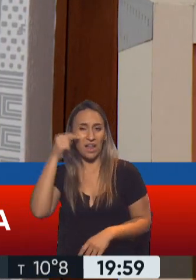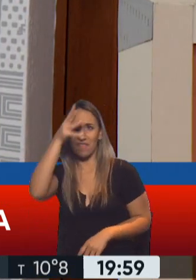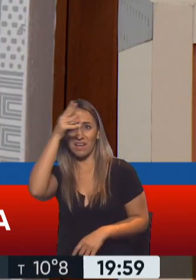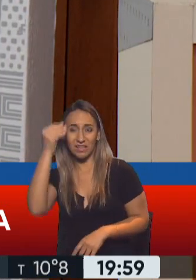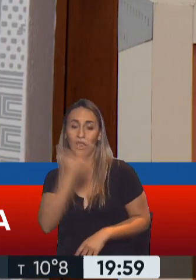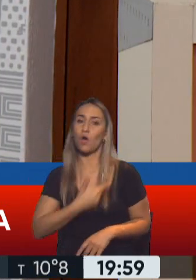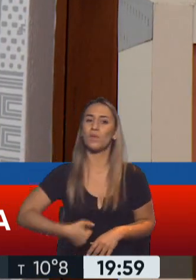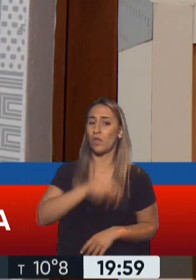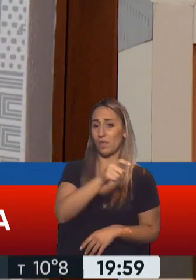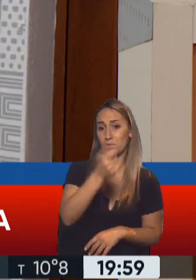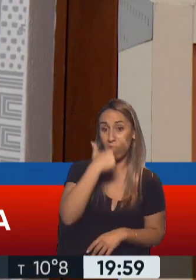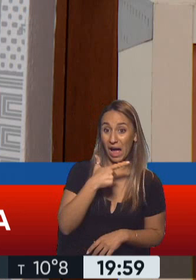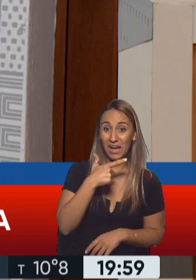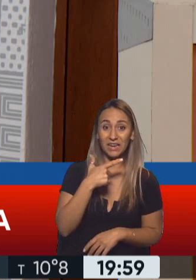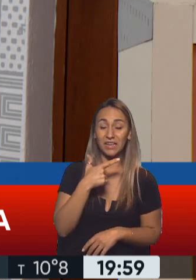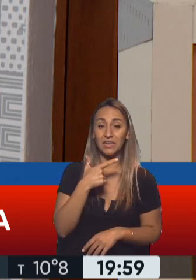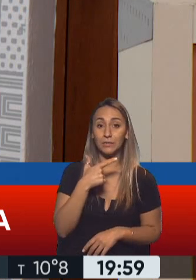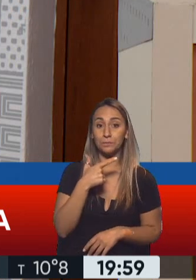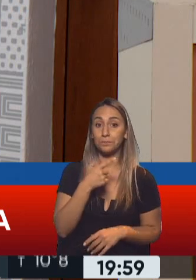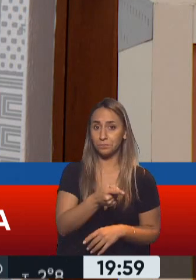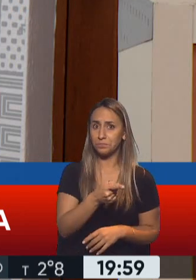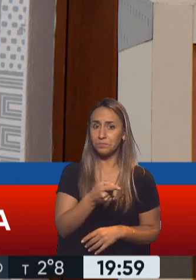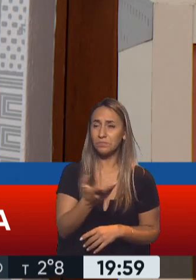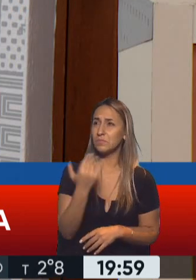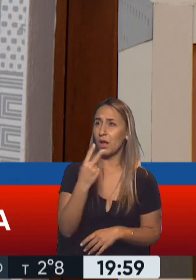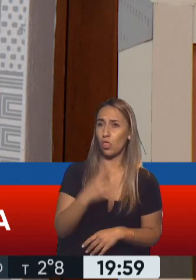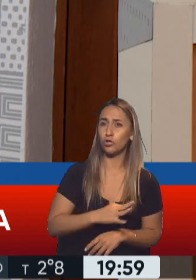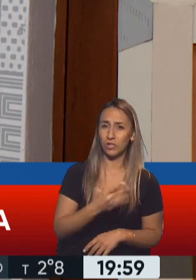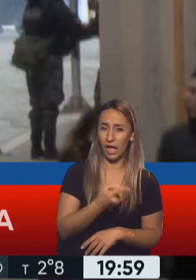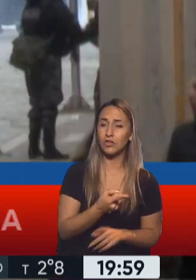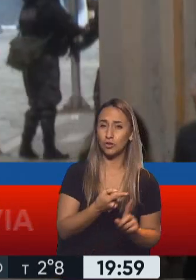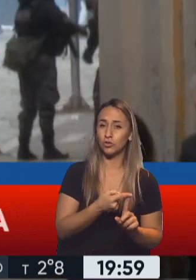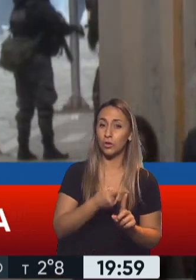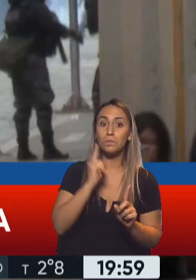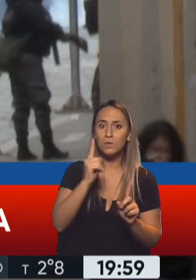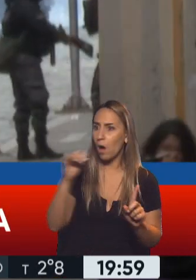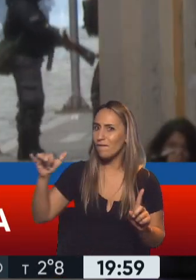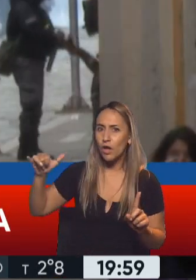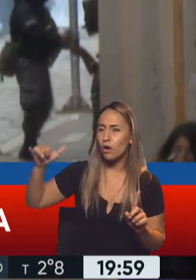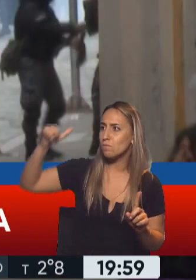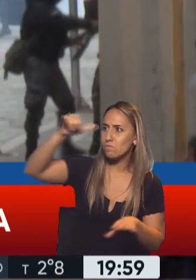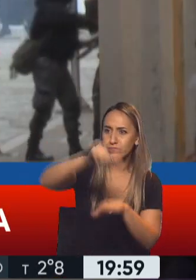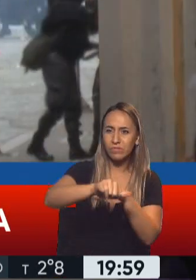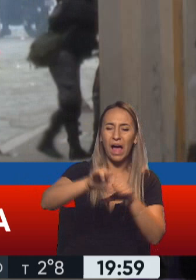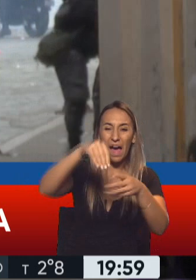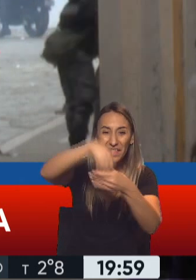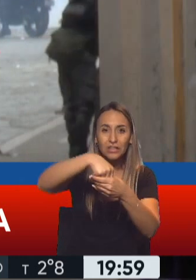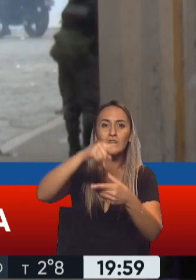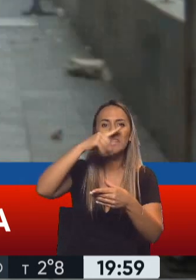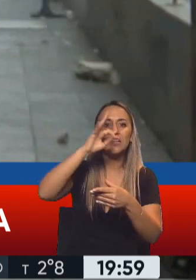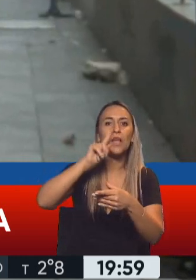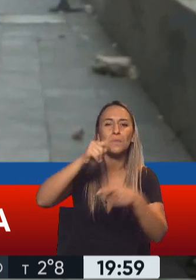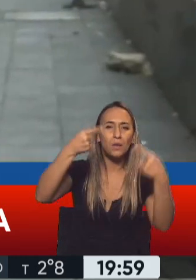de Mauricio Macri. El gobierno de Mauricio Macri vino hace 2 años con el mismo Hércules cargado de 70.000 municiones